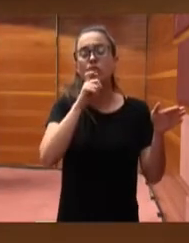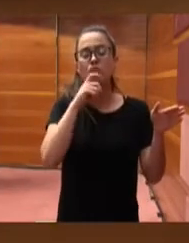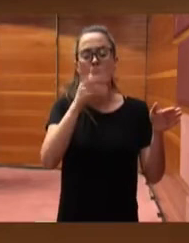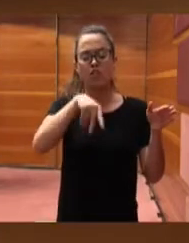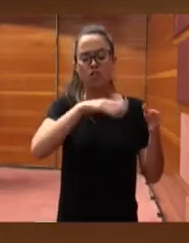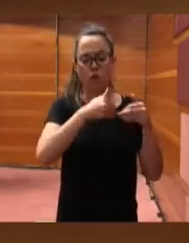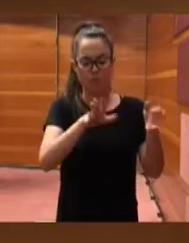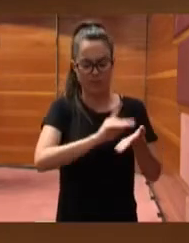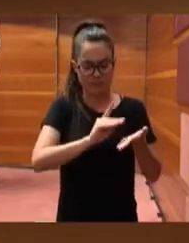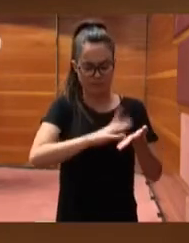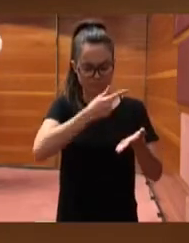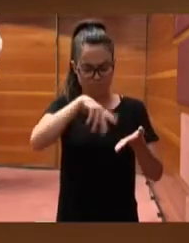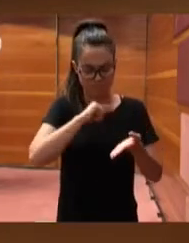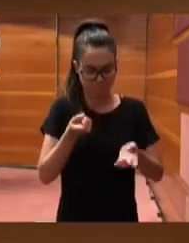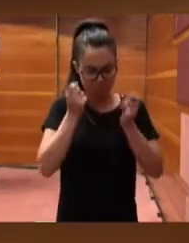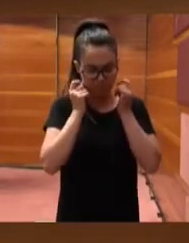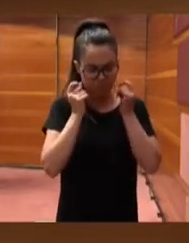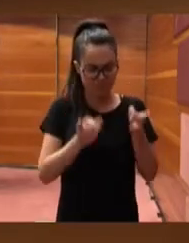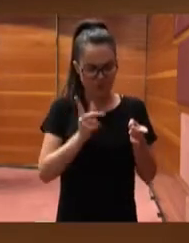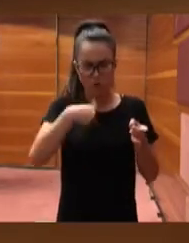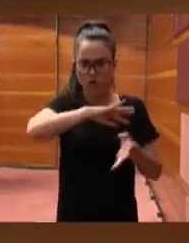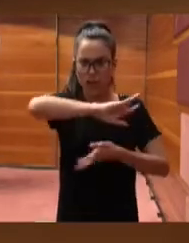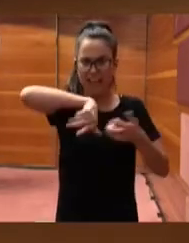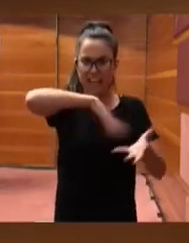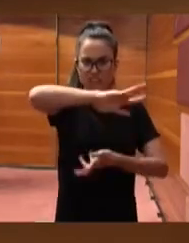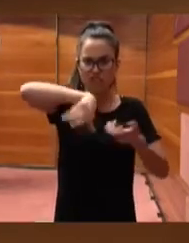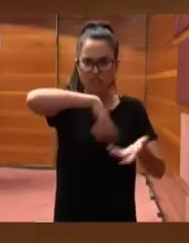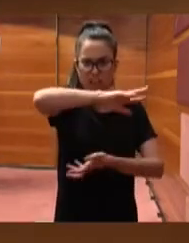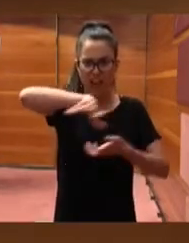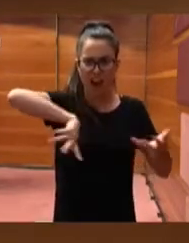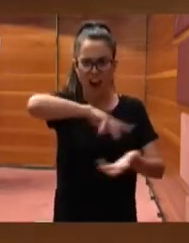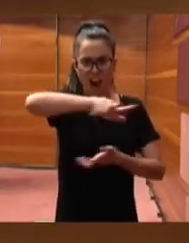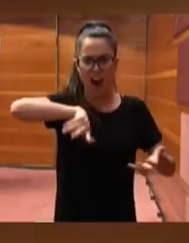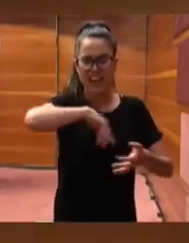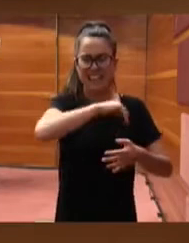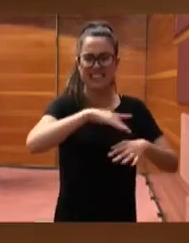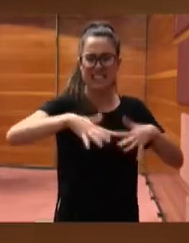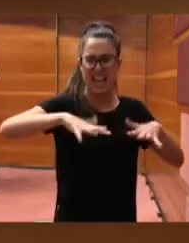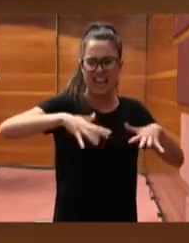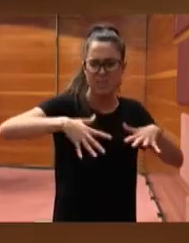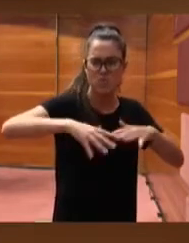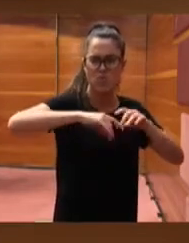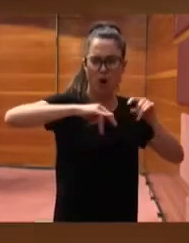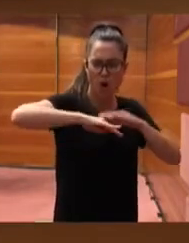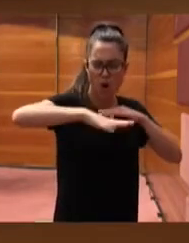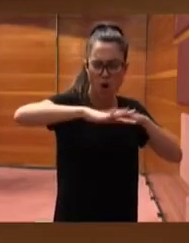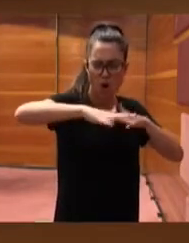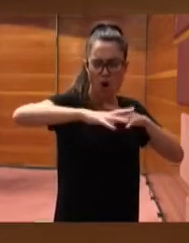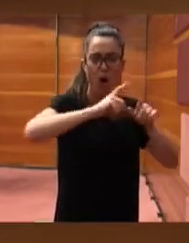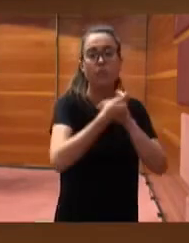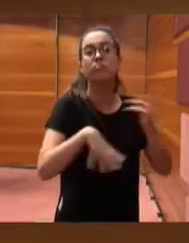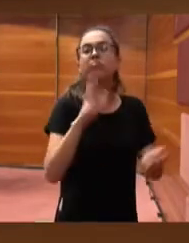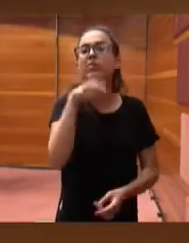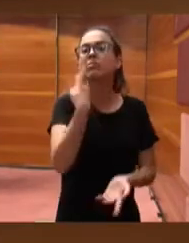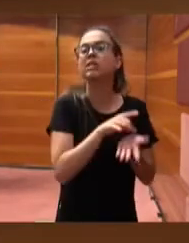cuenta de cómo podían ellos prevenir las catástrofes, los terremotos, etcétera, etcétera, y cómo el servicio de emergencias